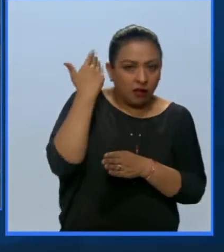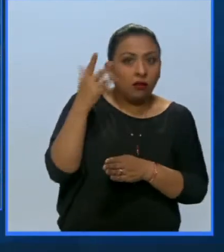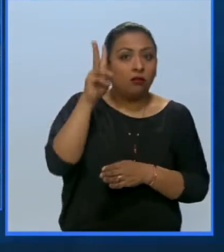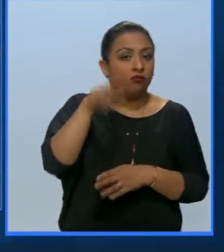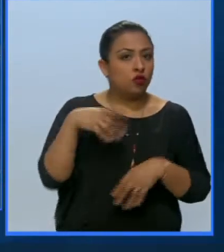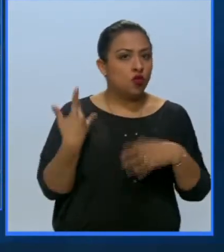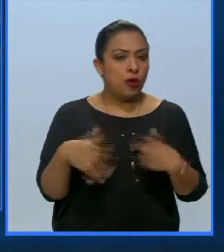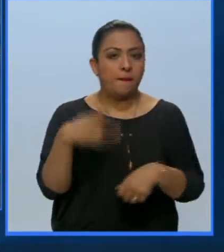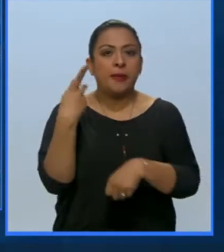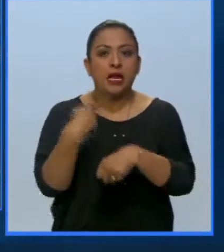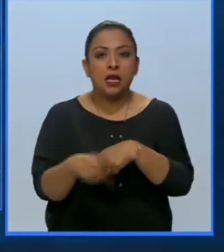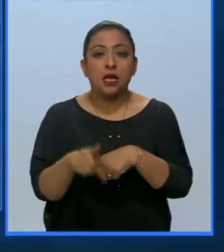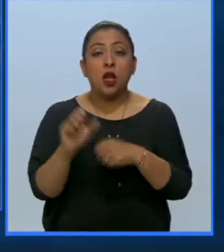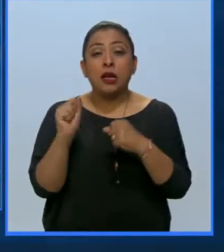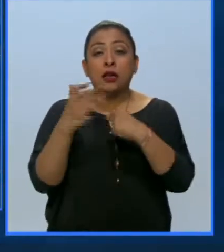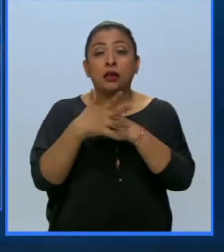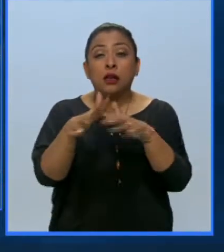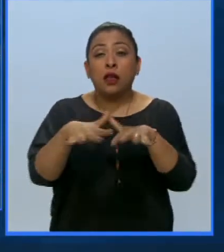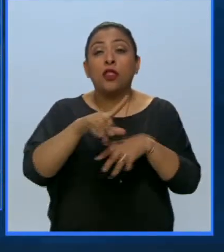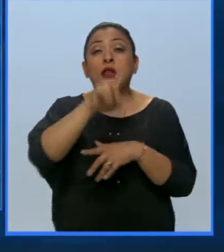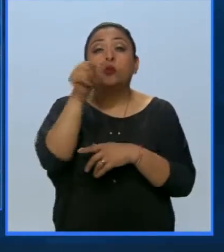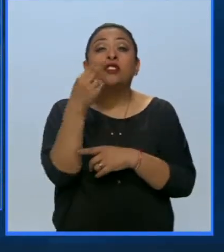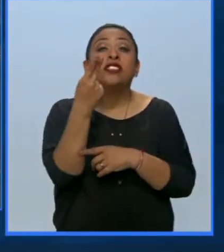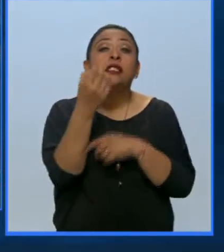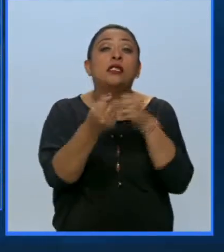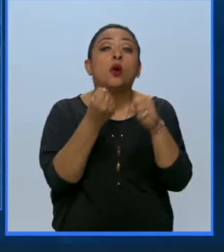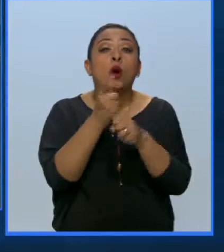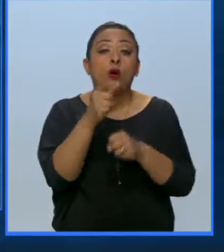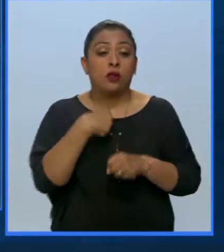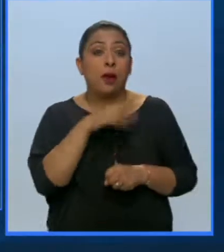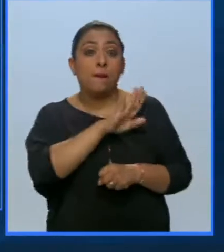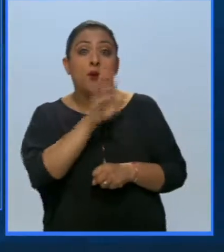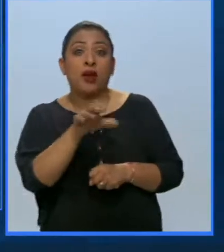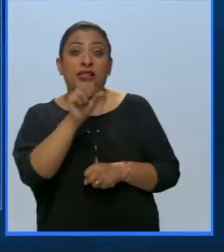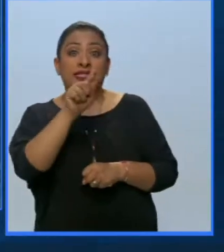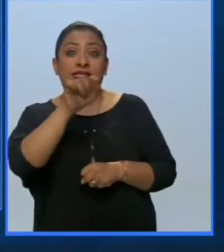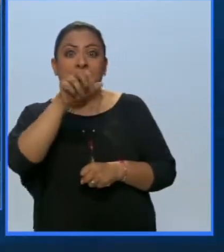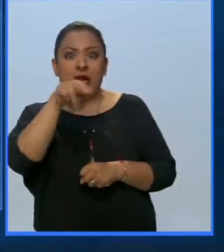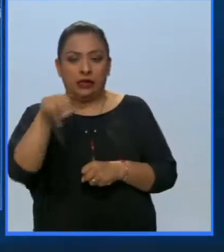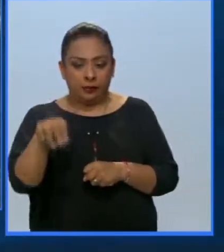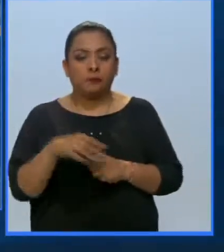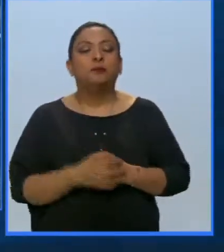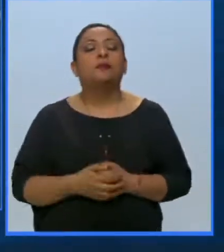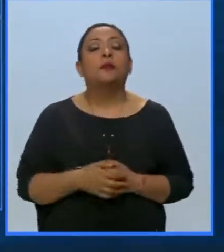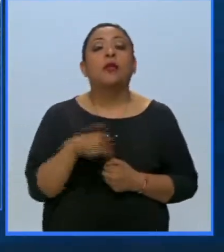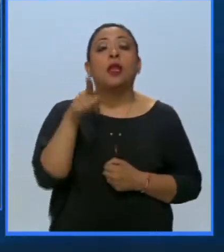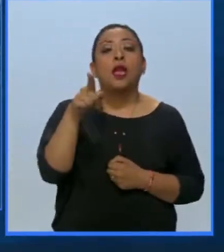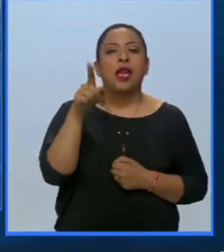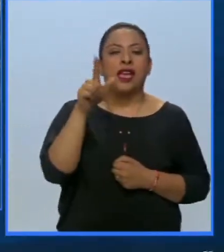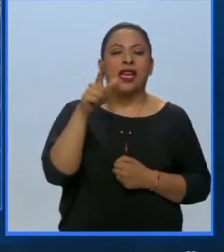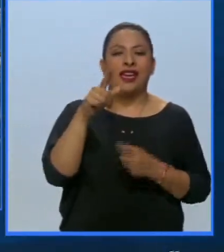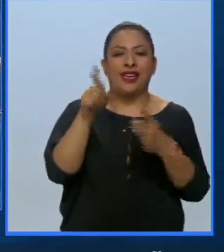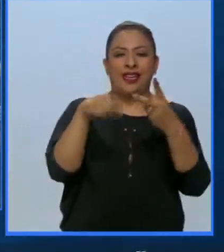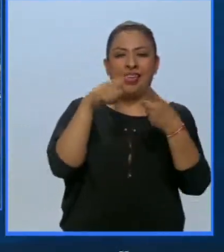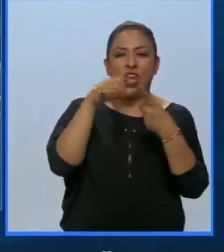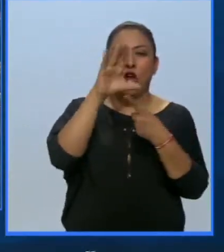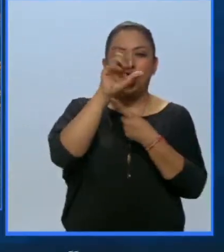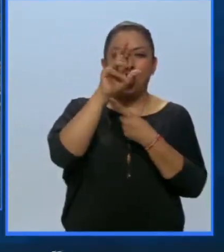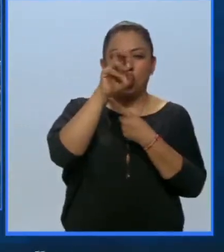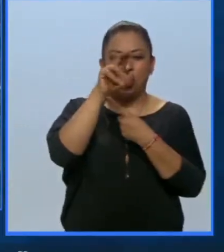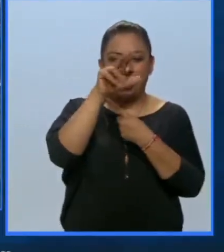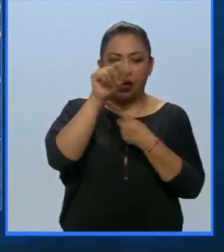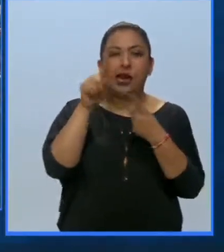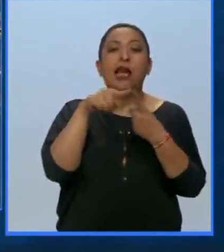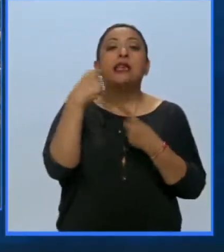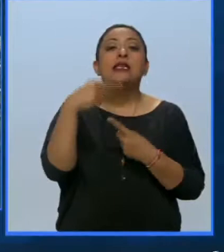demasiado grande. Se estrenó la obra hasta 25 años después, tras la muerte de Stalin. En el caso de La Coronela, la obra fue orquestada por